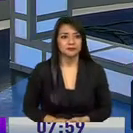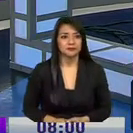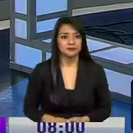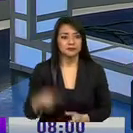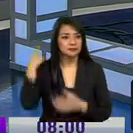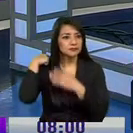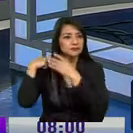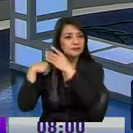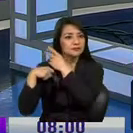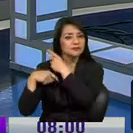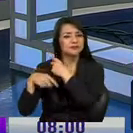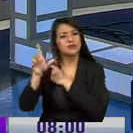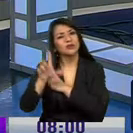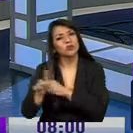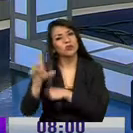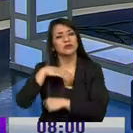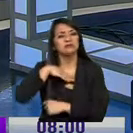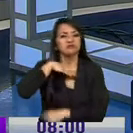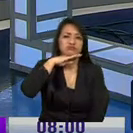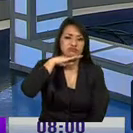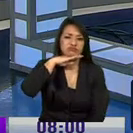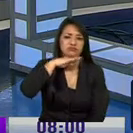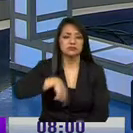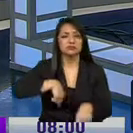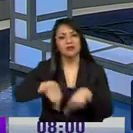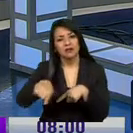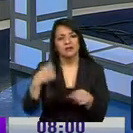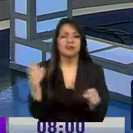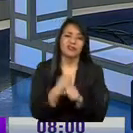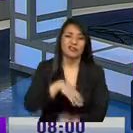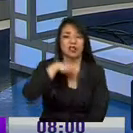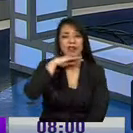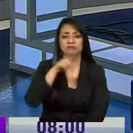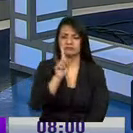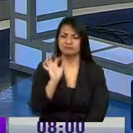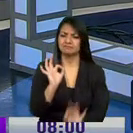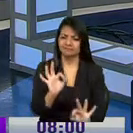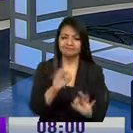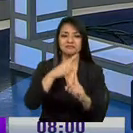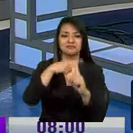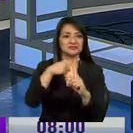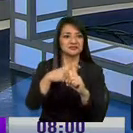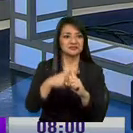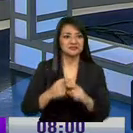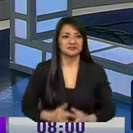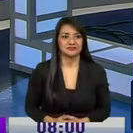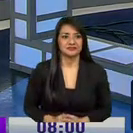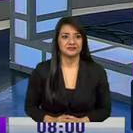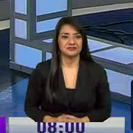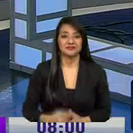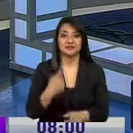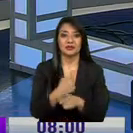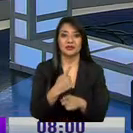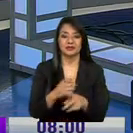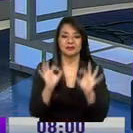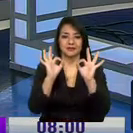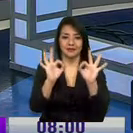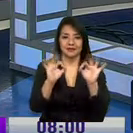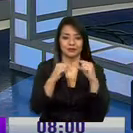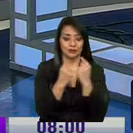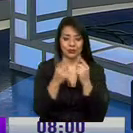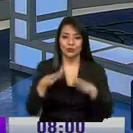ese pesimismo del lunes, el tráfico, el trabajo. Échele buena energía. Así que, vecinos queridos, aquí estamos, este